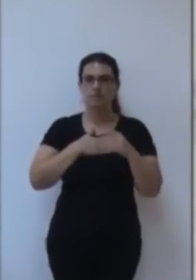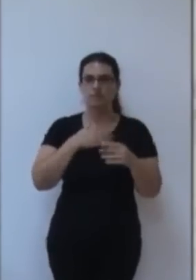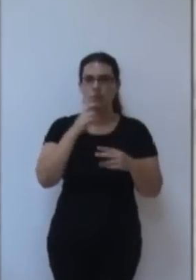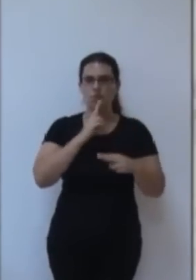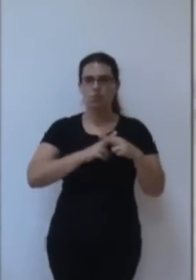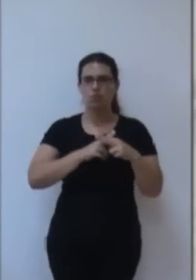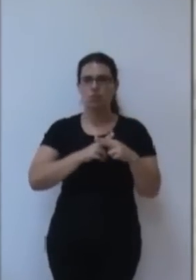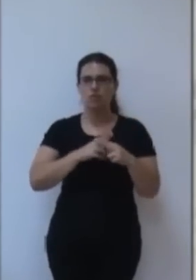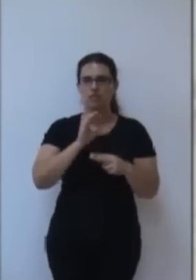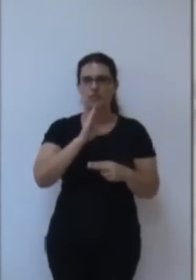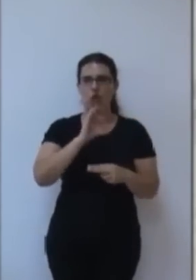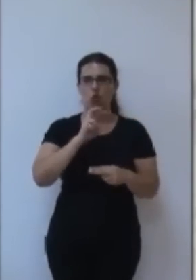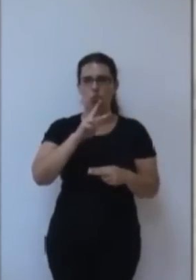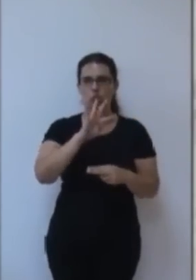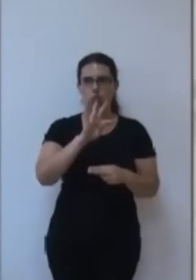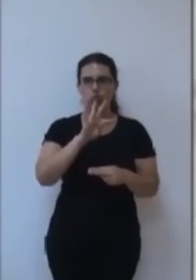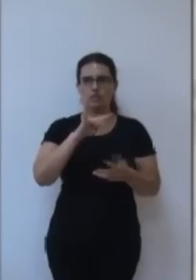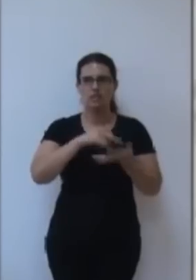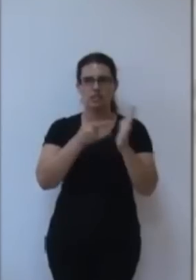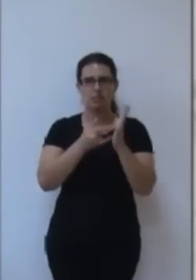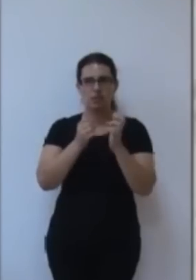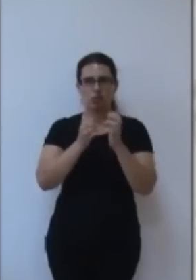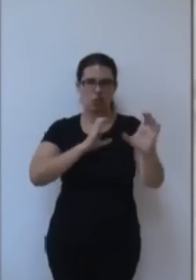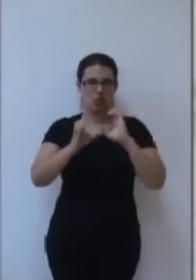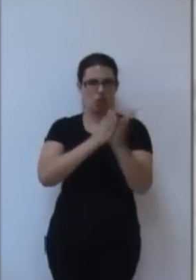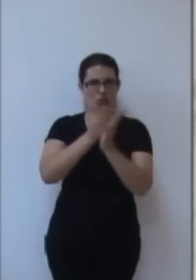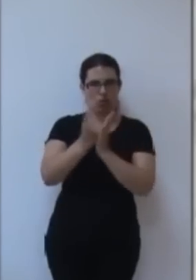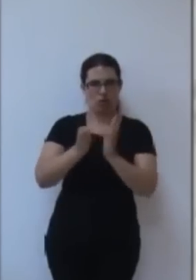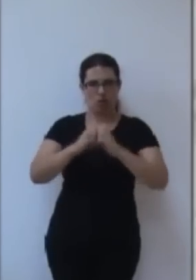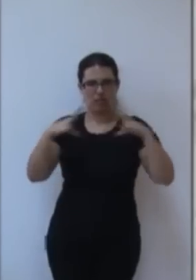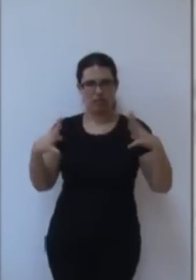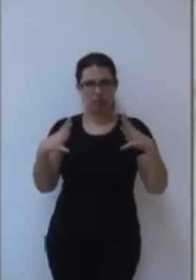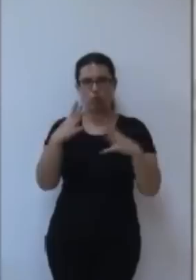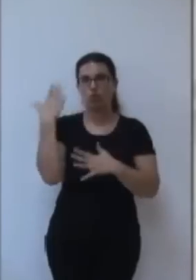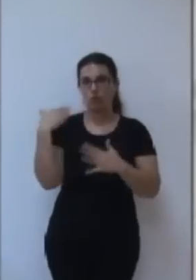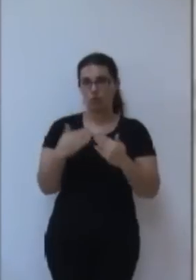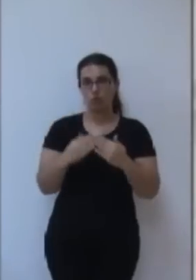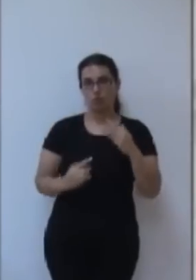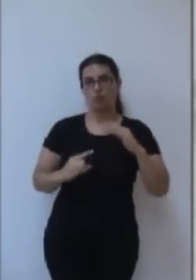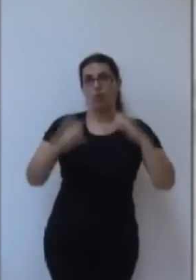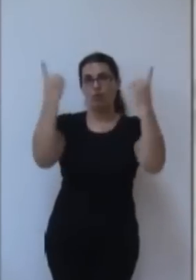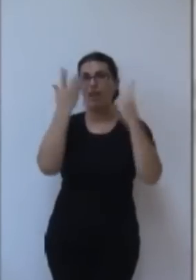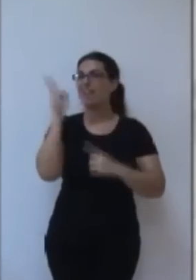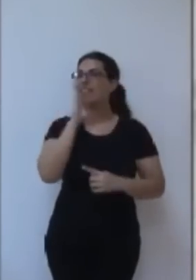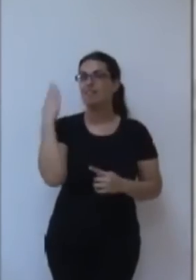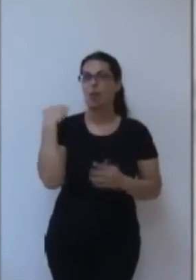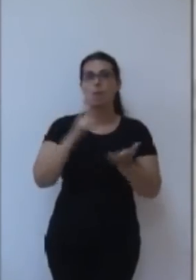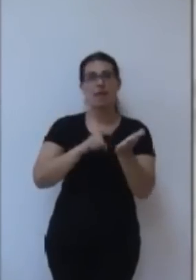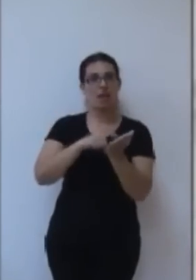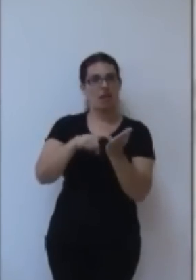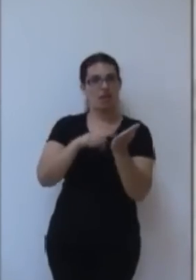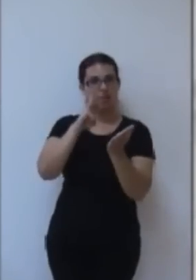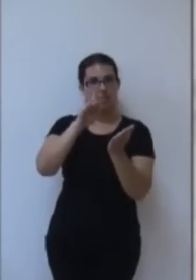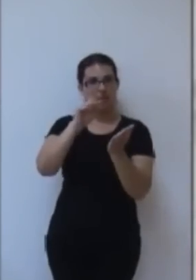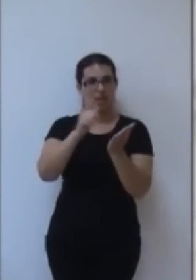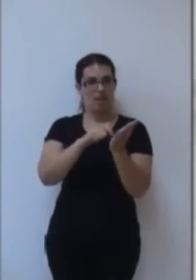Uno se llama Scout, que es un sistema de comunicación aumentativo alternativo, que fue de los primeros que salieron para lo que antes eran las PDA, como desaparecieron, pues luego